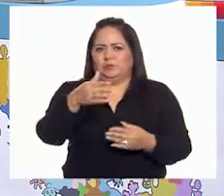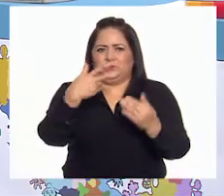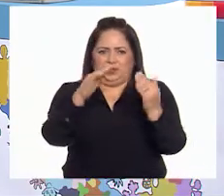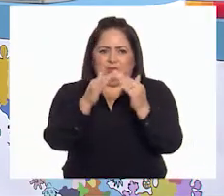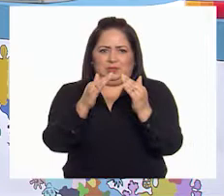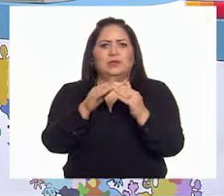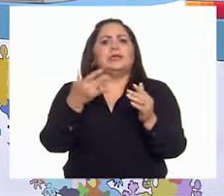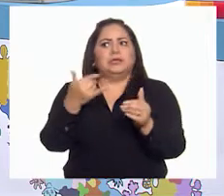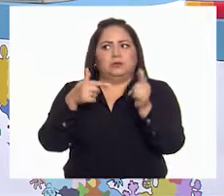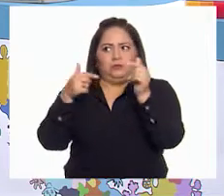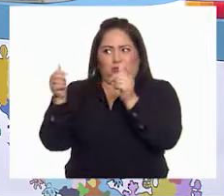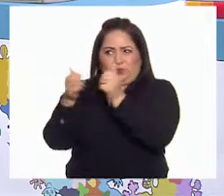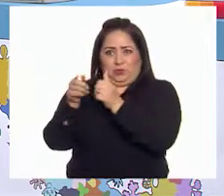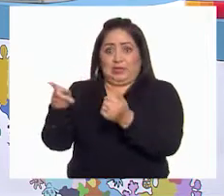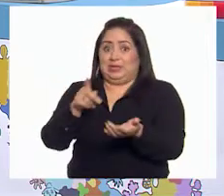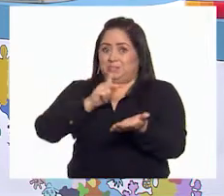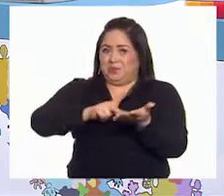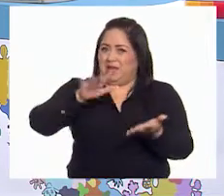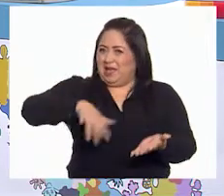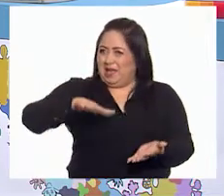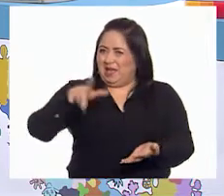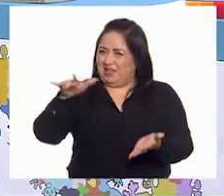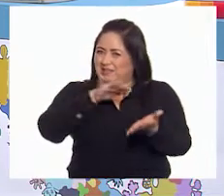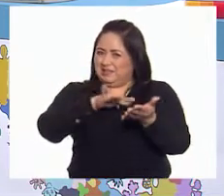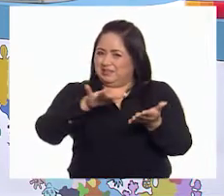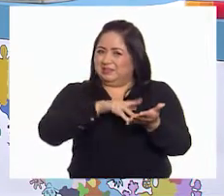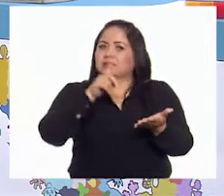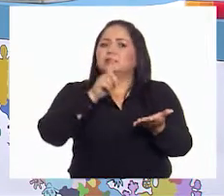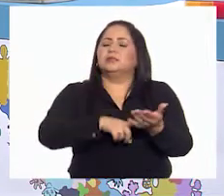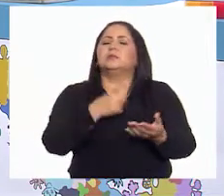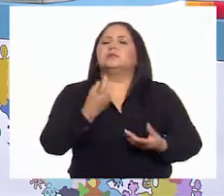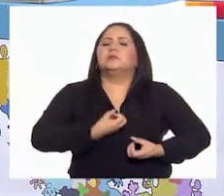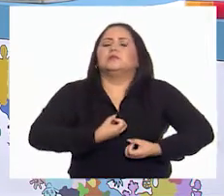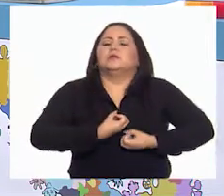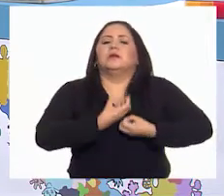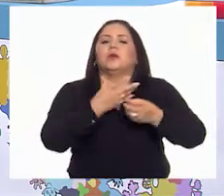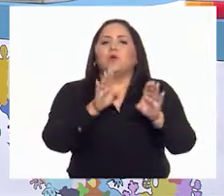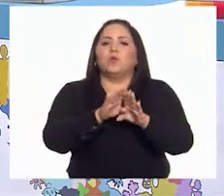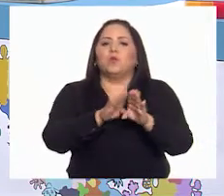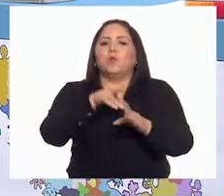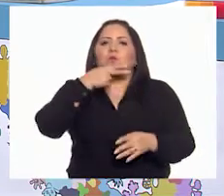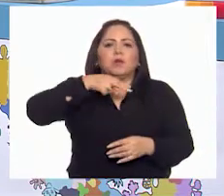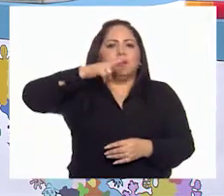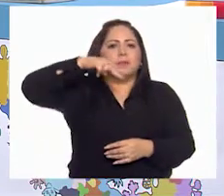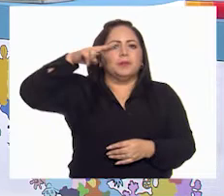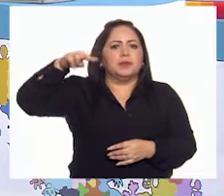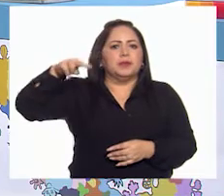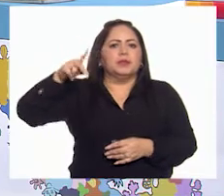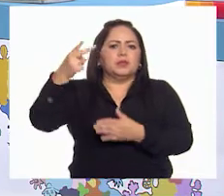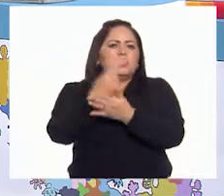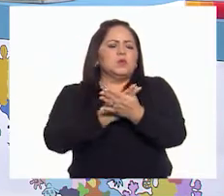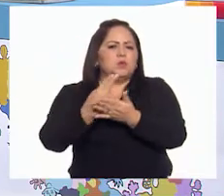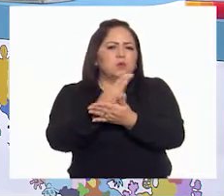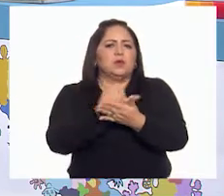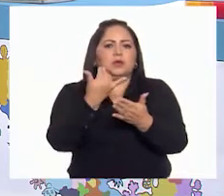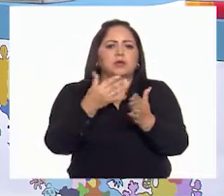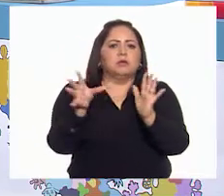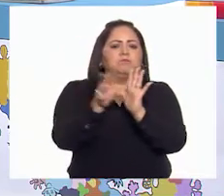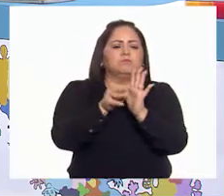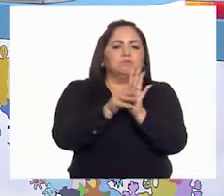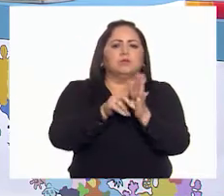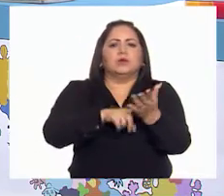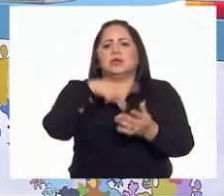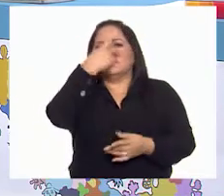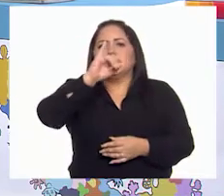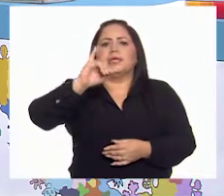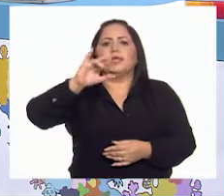casa y contigo que el poema que acabas de leer está inspirado en un grabado del pintor, dibujante y grabador